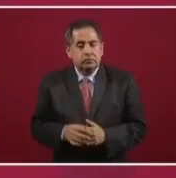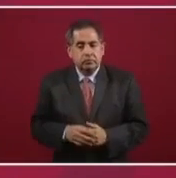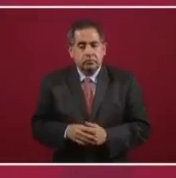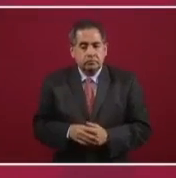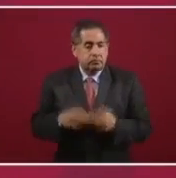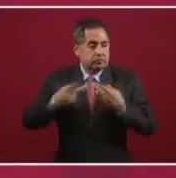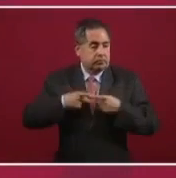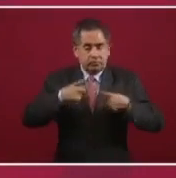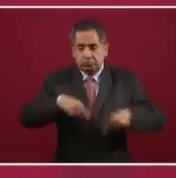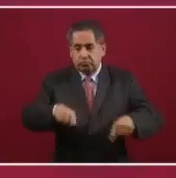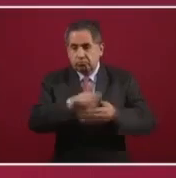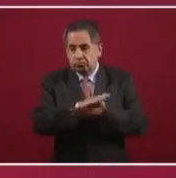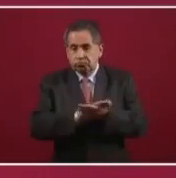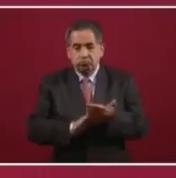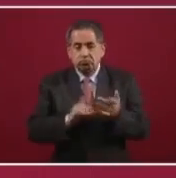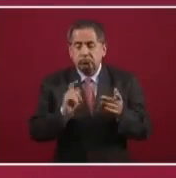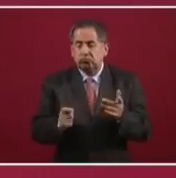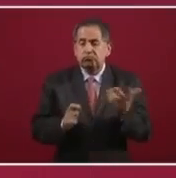la gente humilde